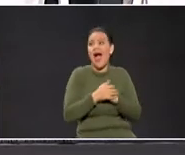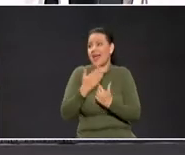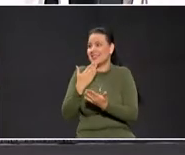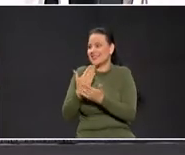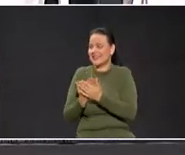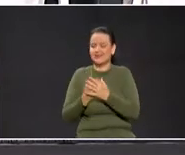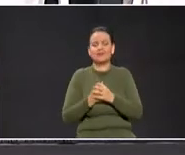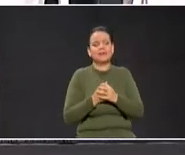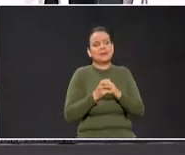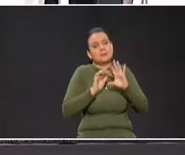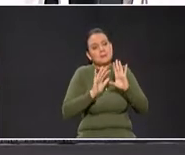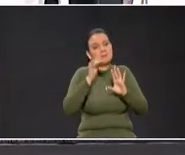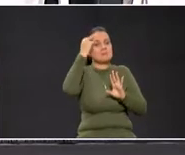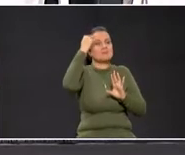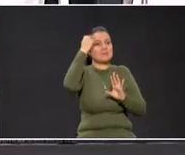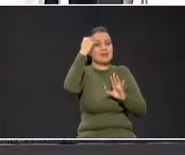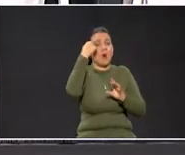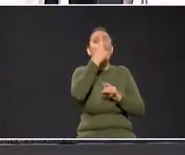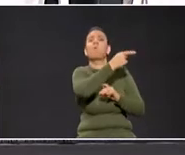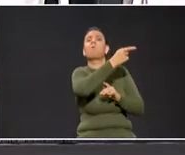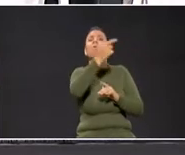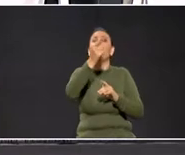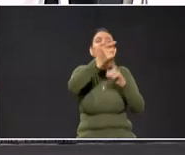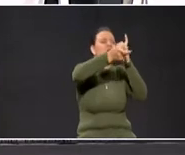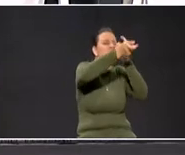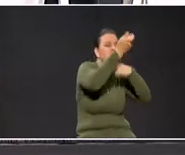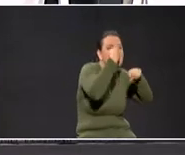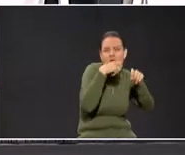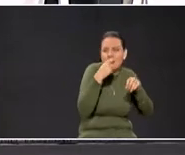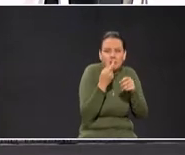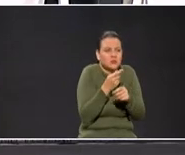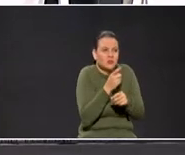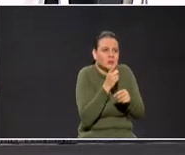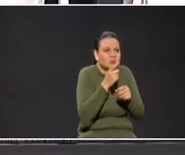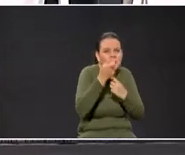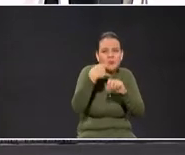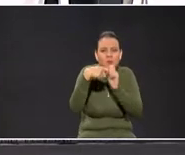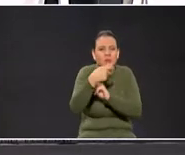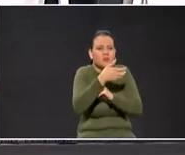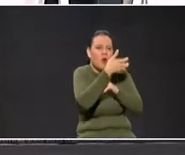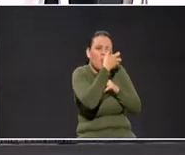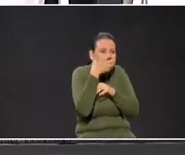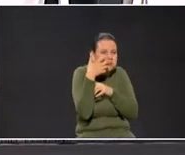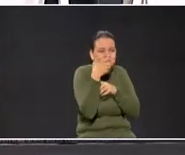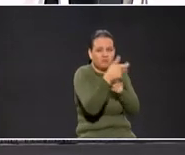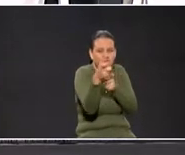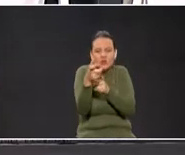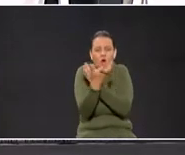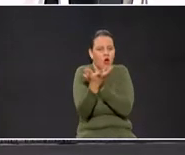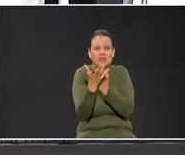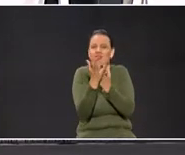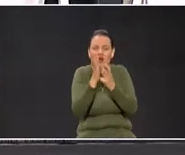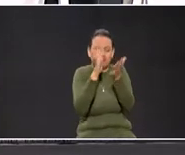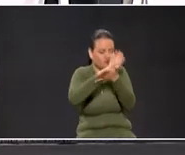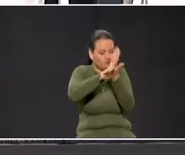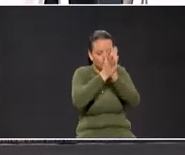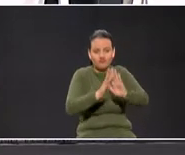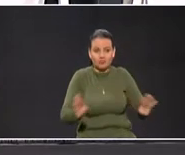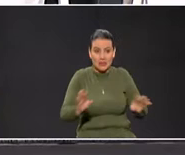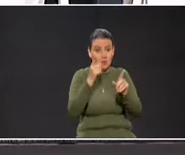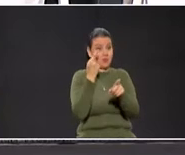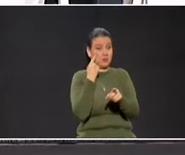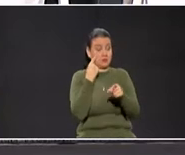que hay un gran micro tráfico y microtráfico entonces vamos a hacer lo siguiente en ese orden de ideas vamos a